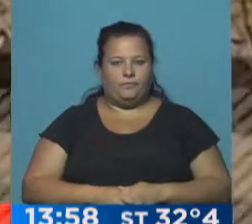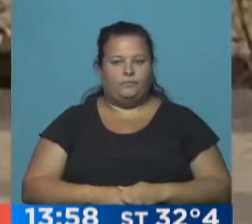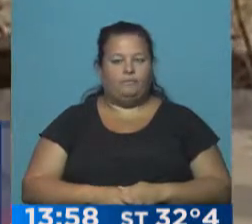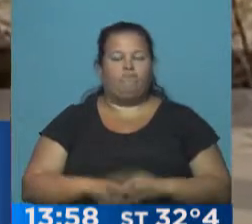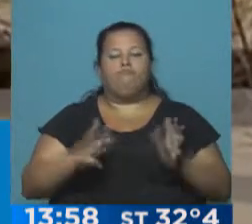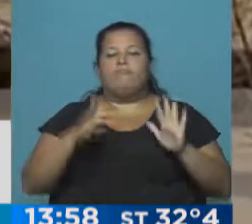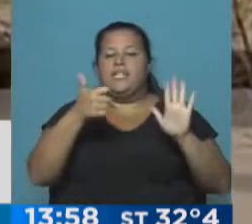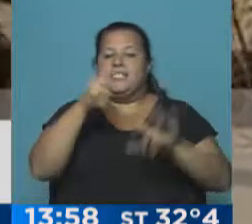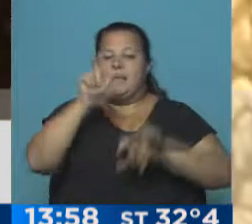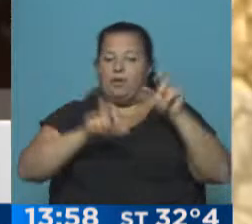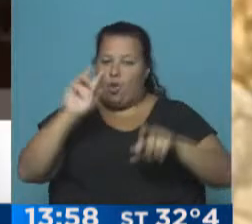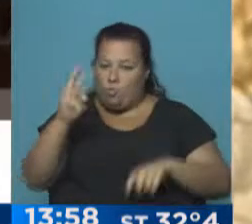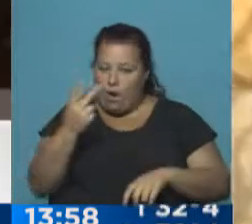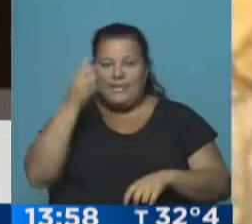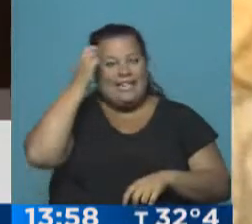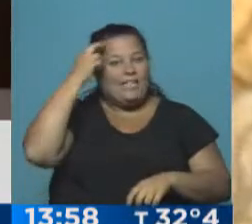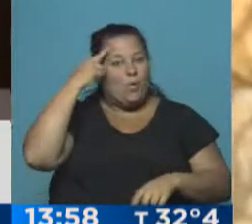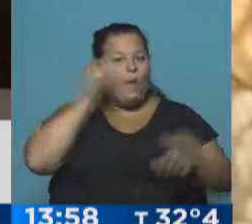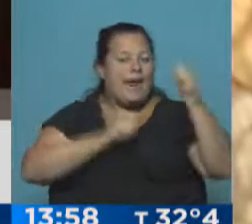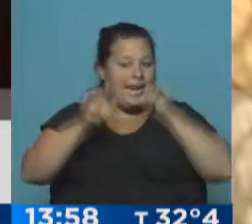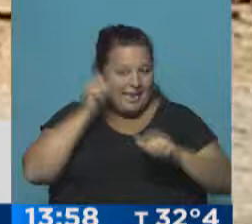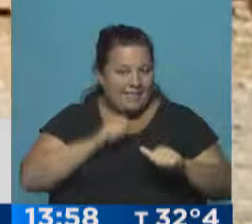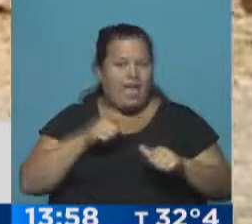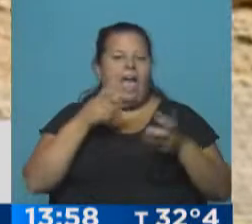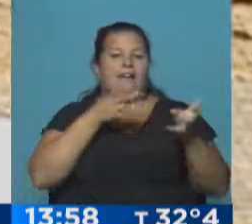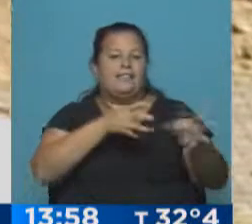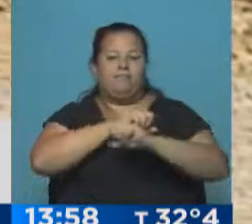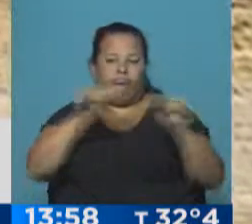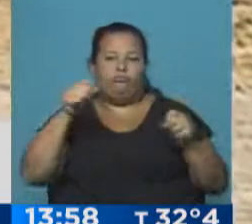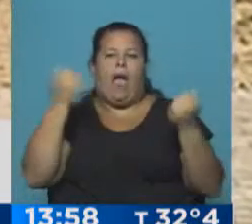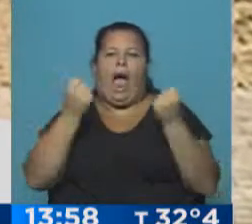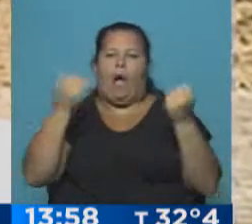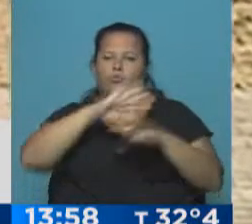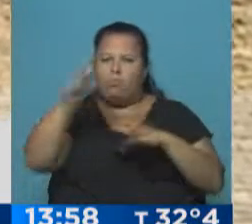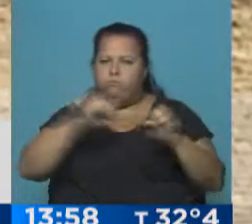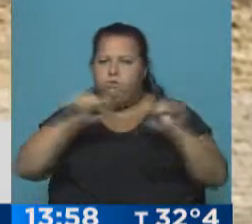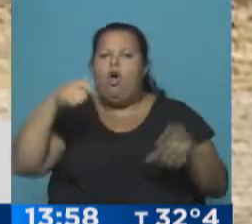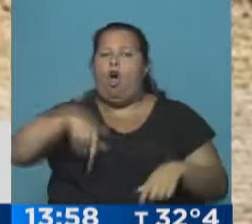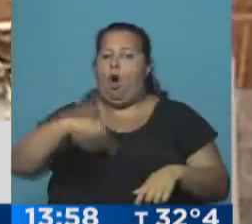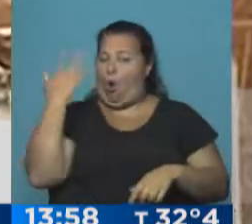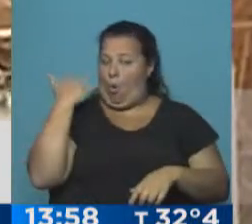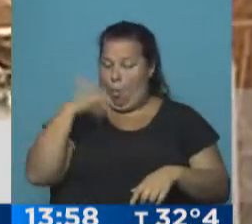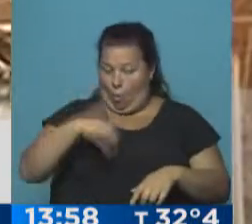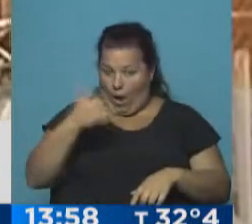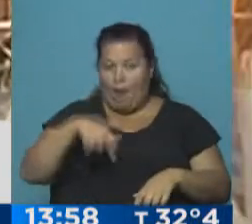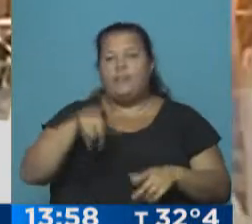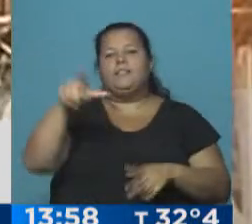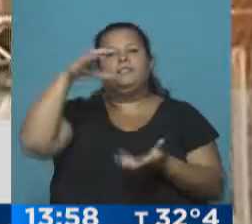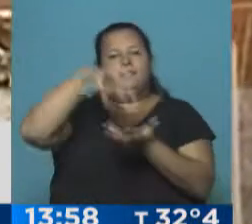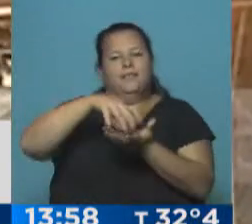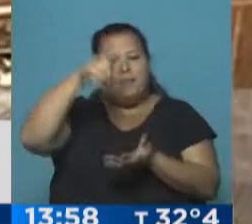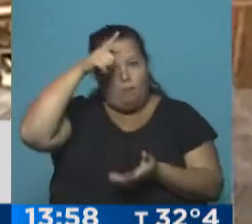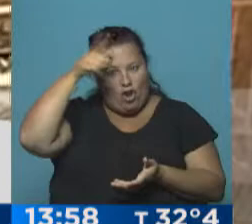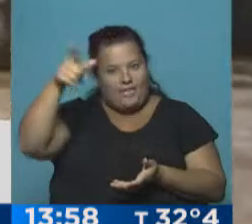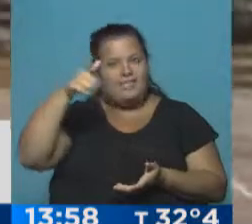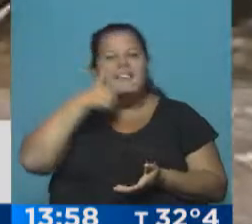Al menos 6 personas murieron y 39 resultaron heridas en un atentado con coche bomba perpetrado este jueves contra la sede de la policía